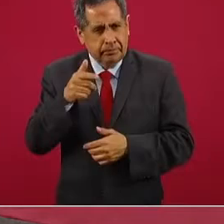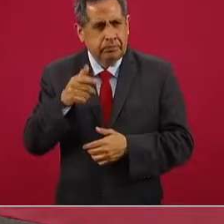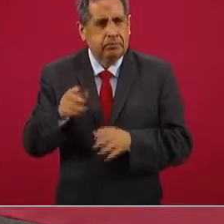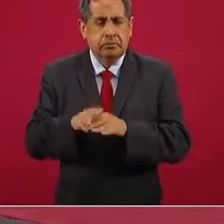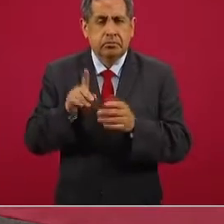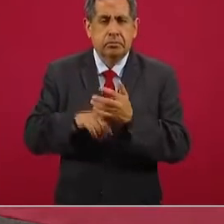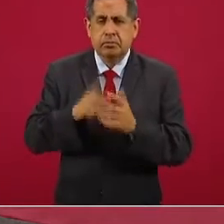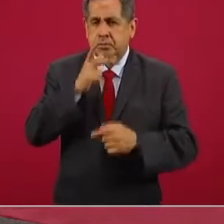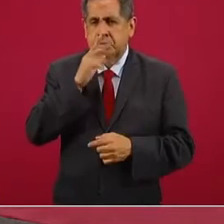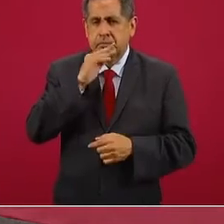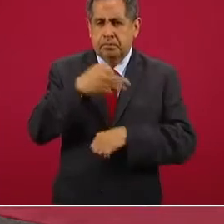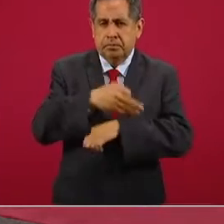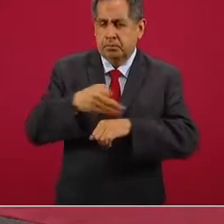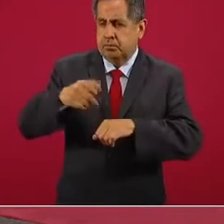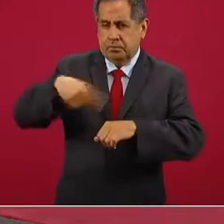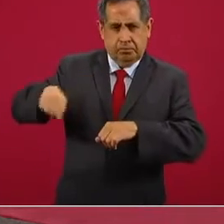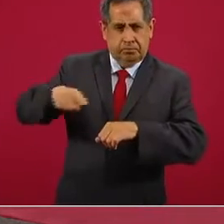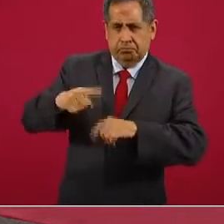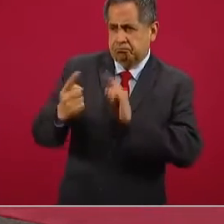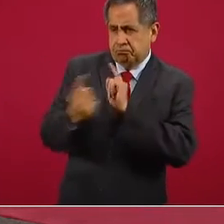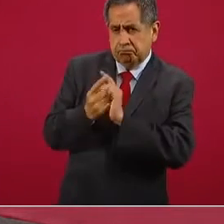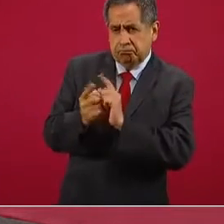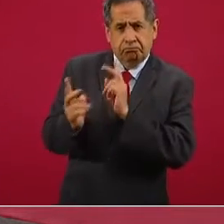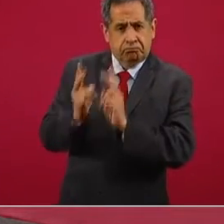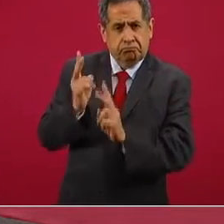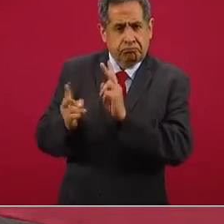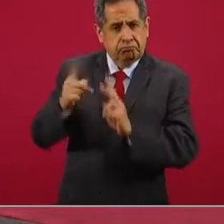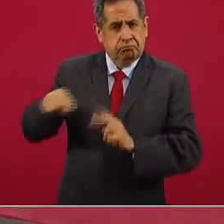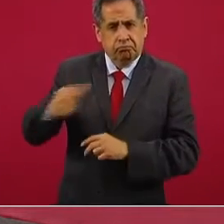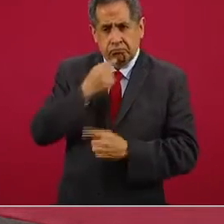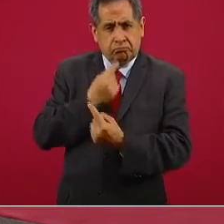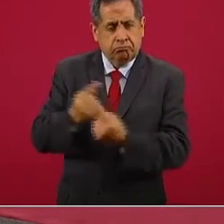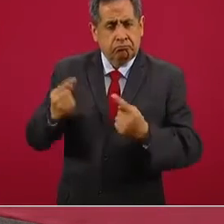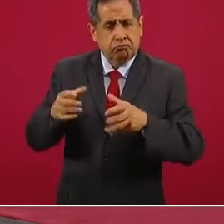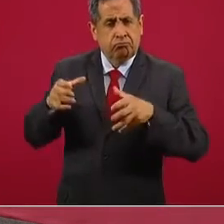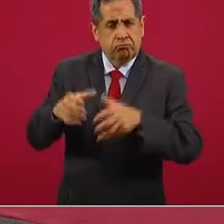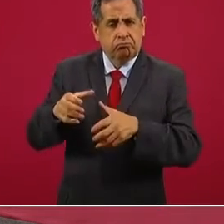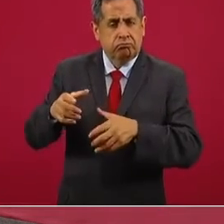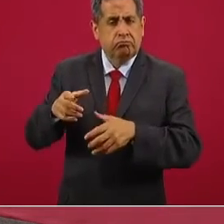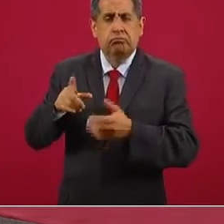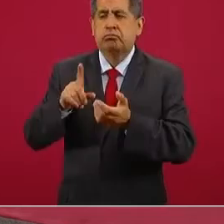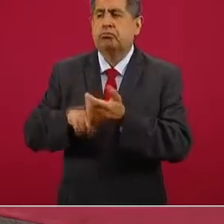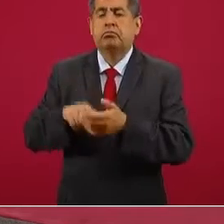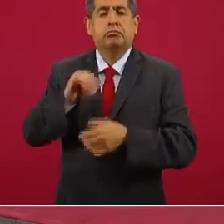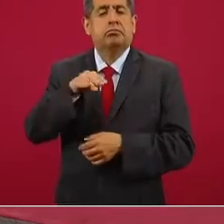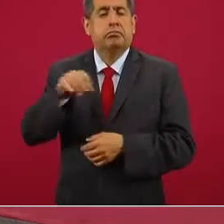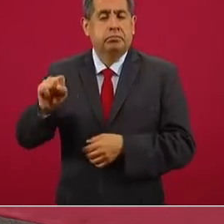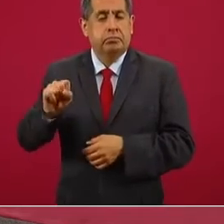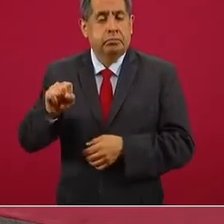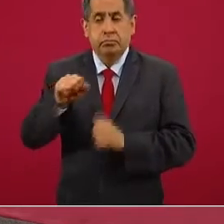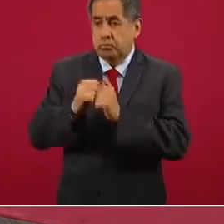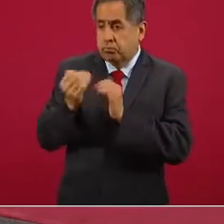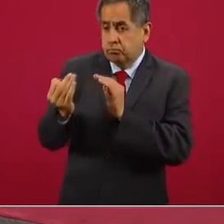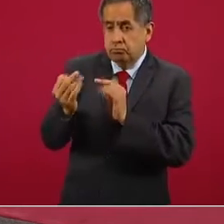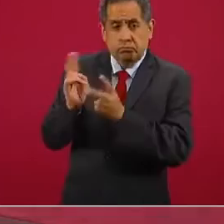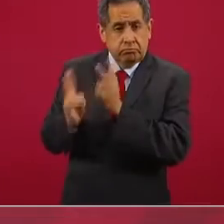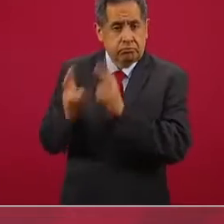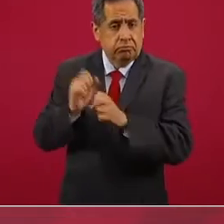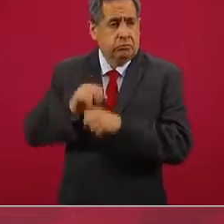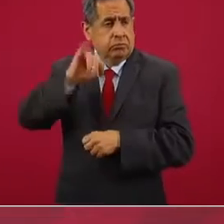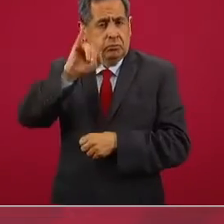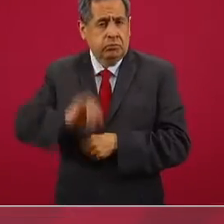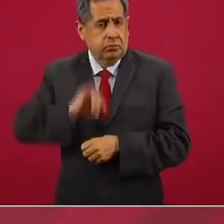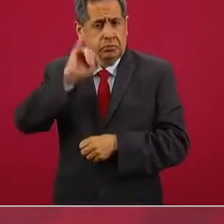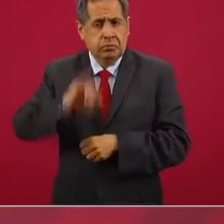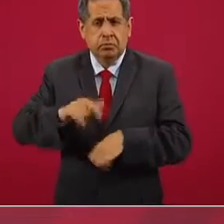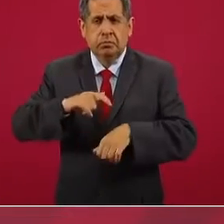con las padres y los madres de los niñas y niños que se atienden en el Seguro Social. Con ellos hablamos todos los jueves a